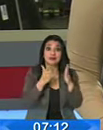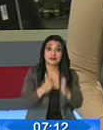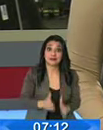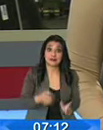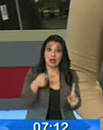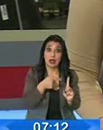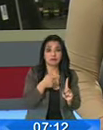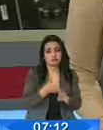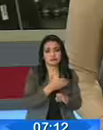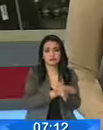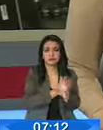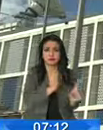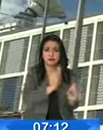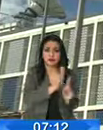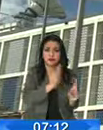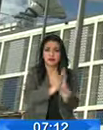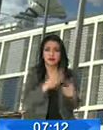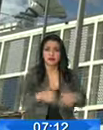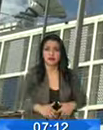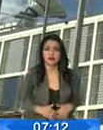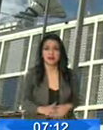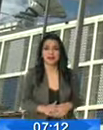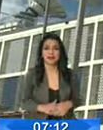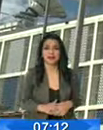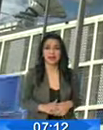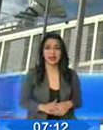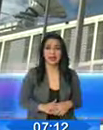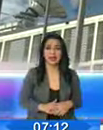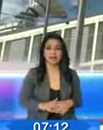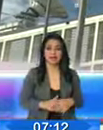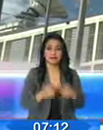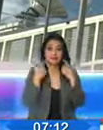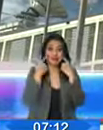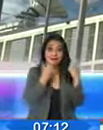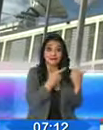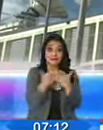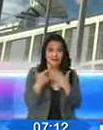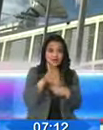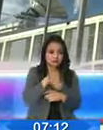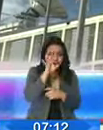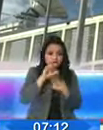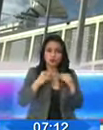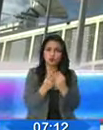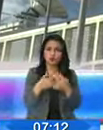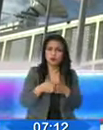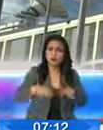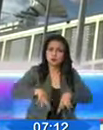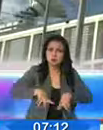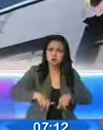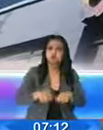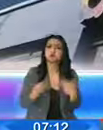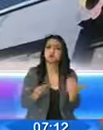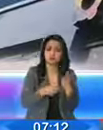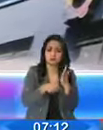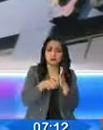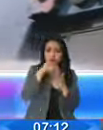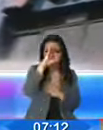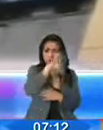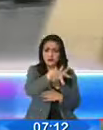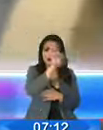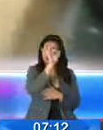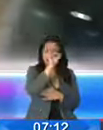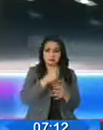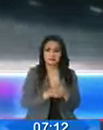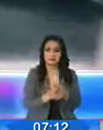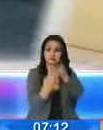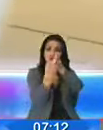amenazas. La fiscalía detectó una supuesta red de corrupción dentro del Ministerio del Interior. La audiencia de